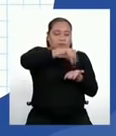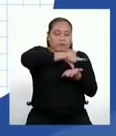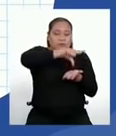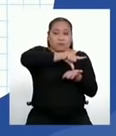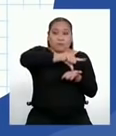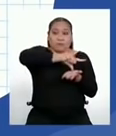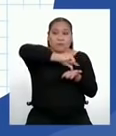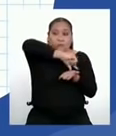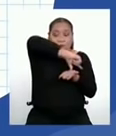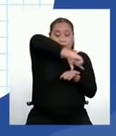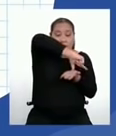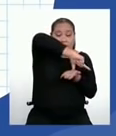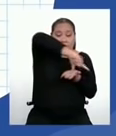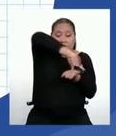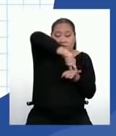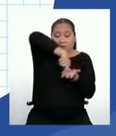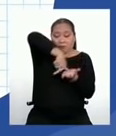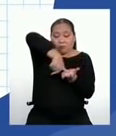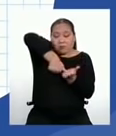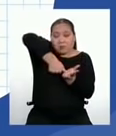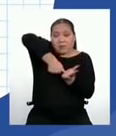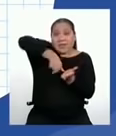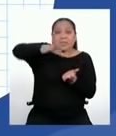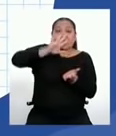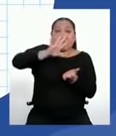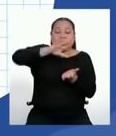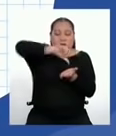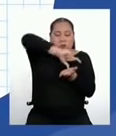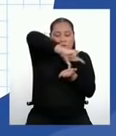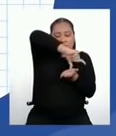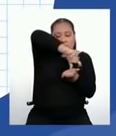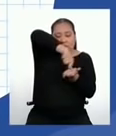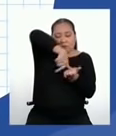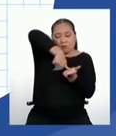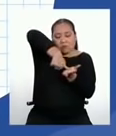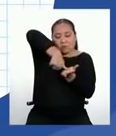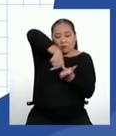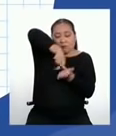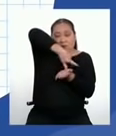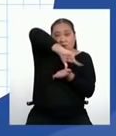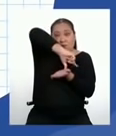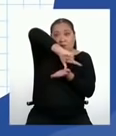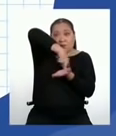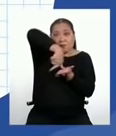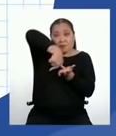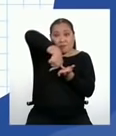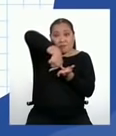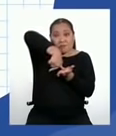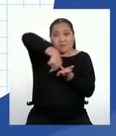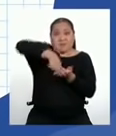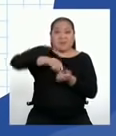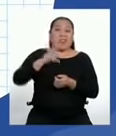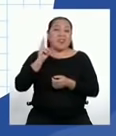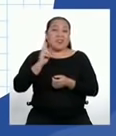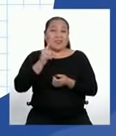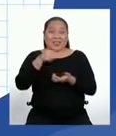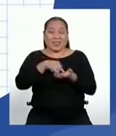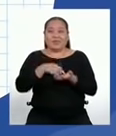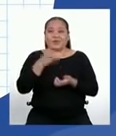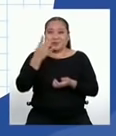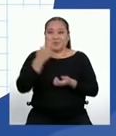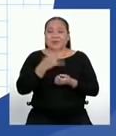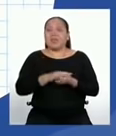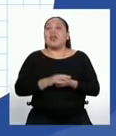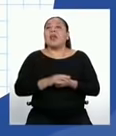AB. Luego trazo una circunferencia de radio de longitud 5 centímetros, como se muestra en el gráfico de color verde. Con la